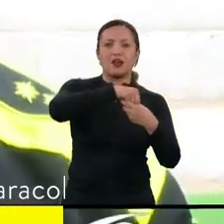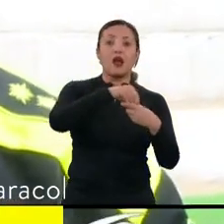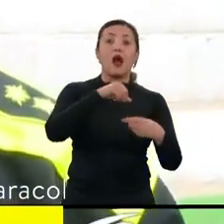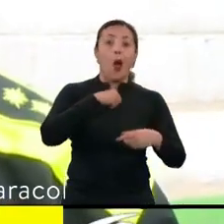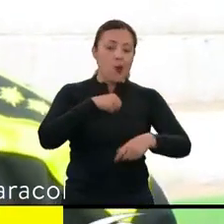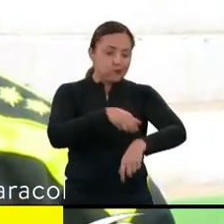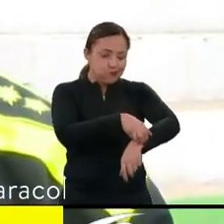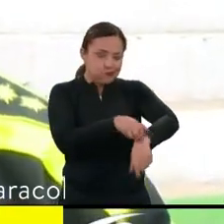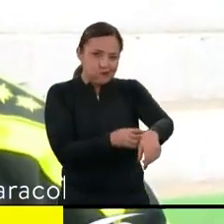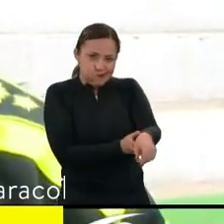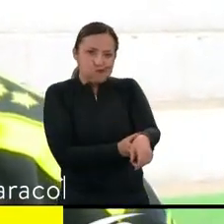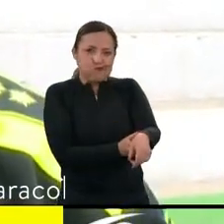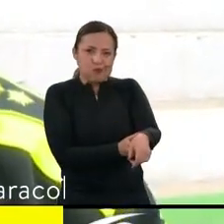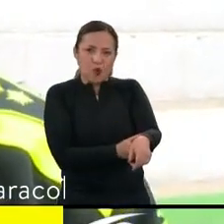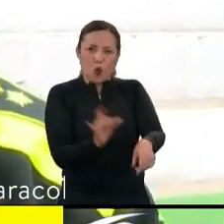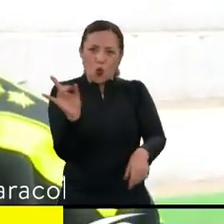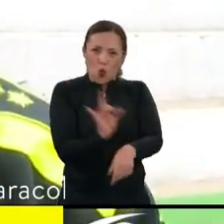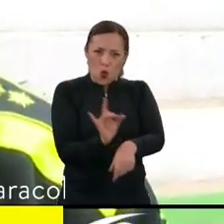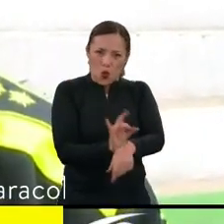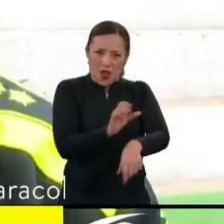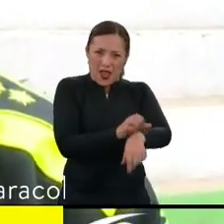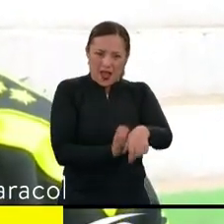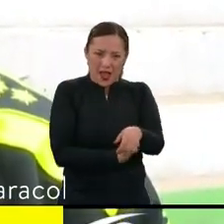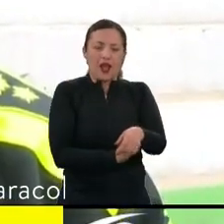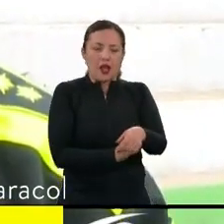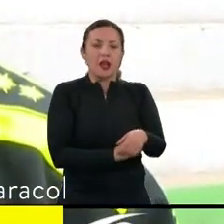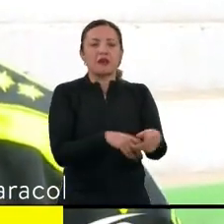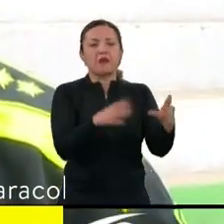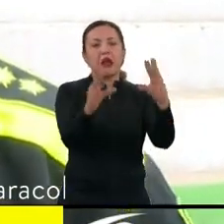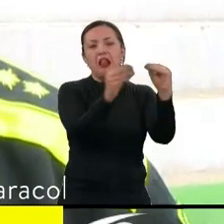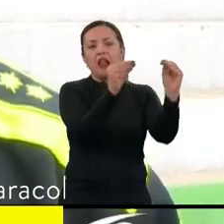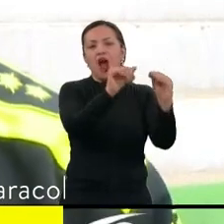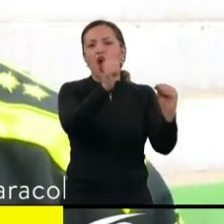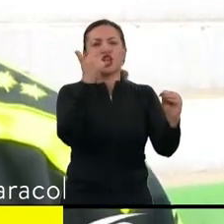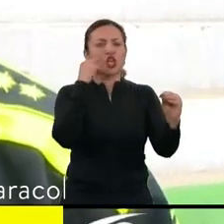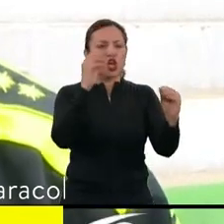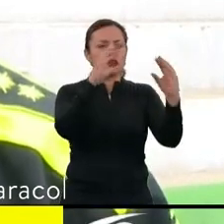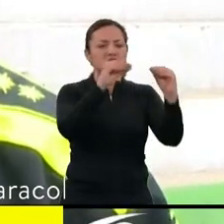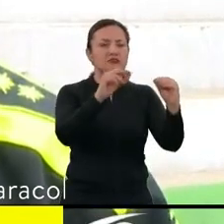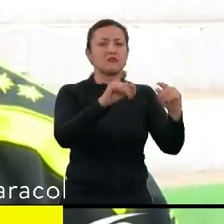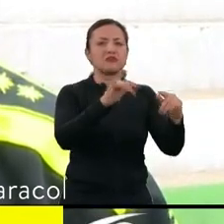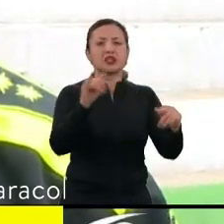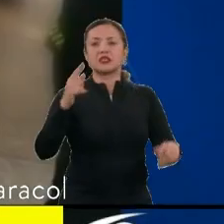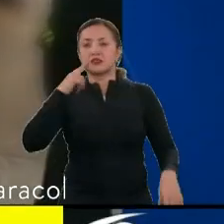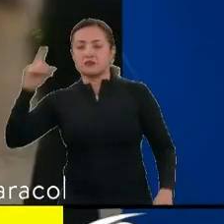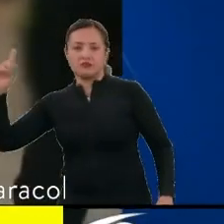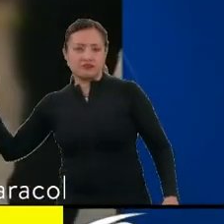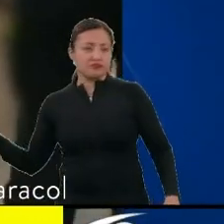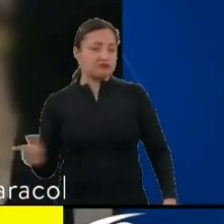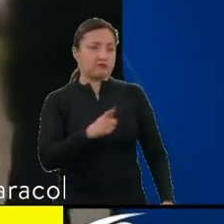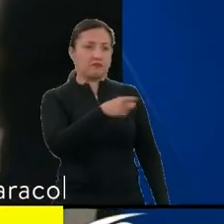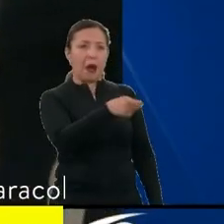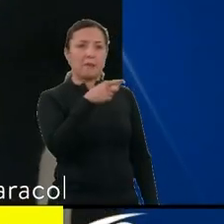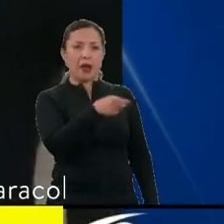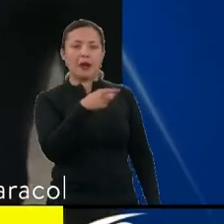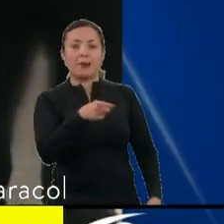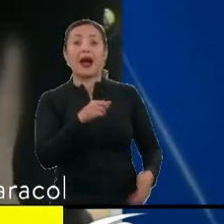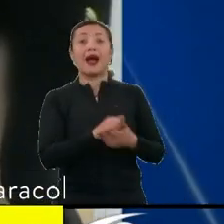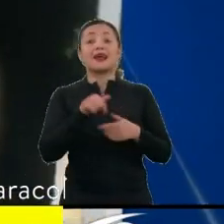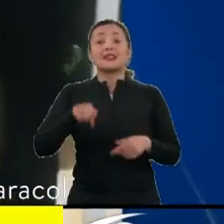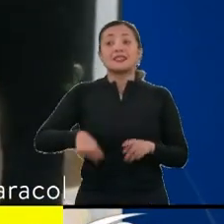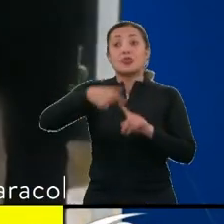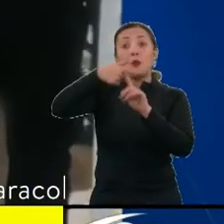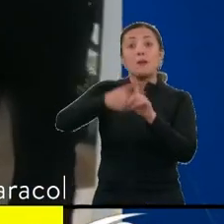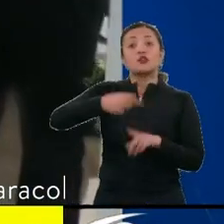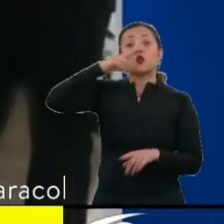brazalete electrónico, se encontraba. Al parecer, comenzando con otro sujeto, cuando llegan a la terraza y le impactan con arma de fuego. En lo que va corrido del mes de junio,